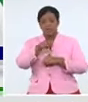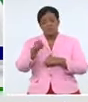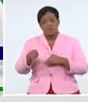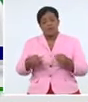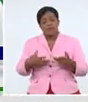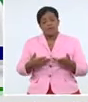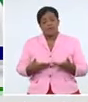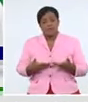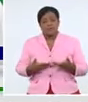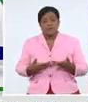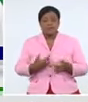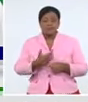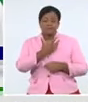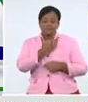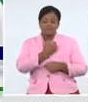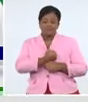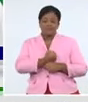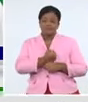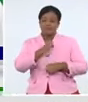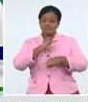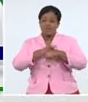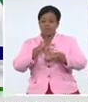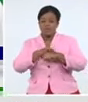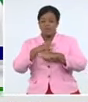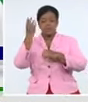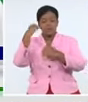lamentablemente tienen mucho riesgo, no